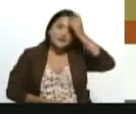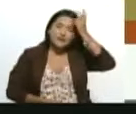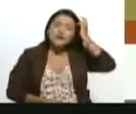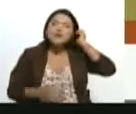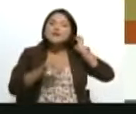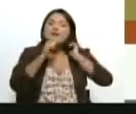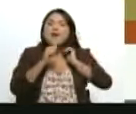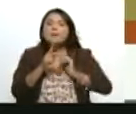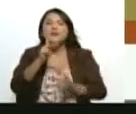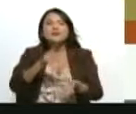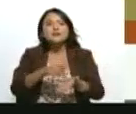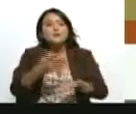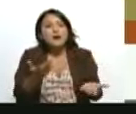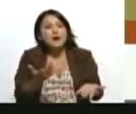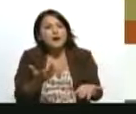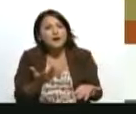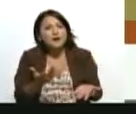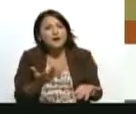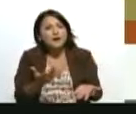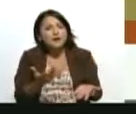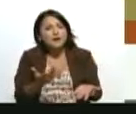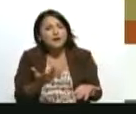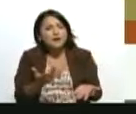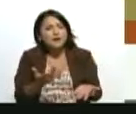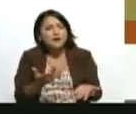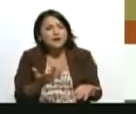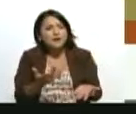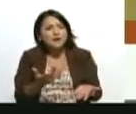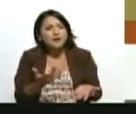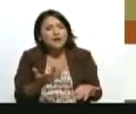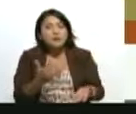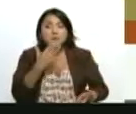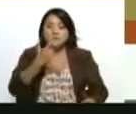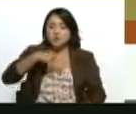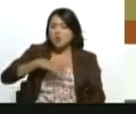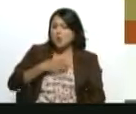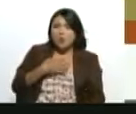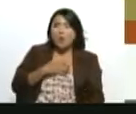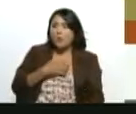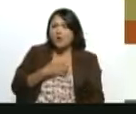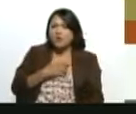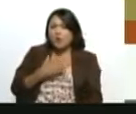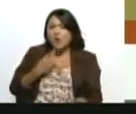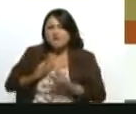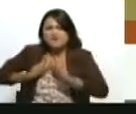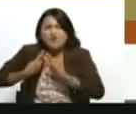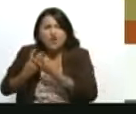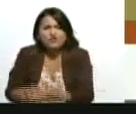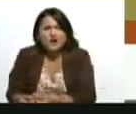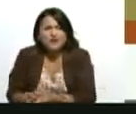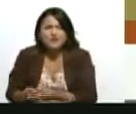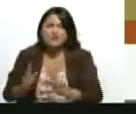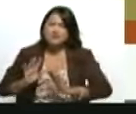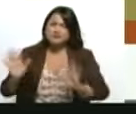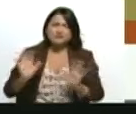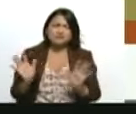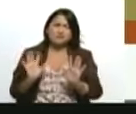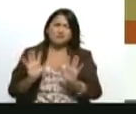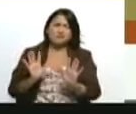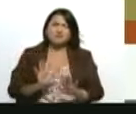Mire, si alguien no puede, oye, no se ofrezca. No trate de estar ahí solo por